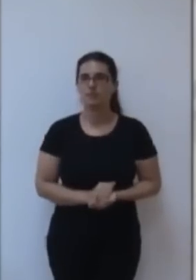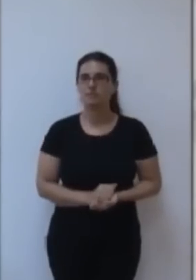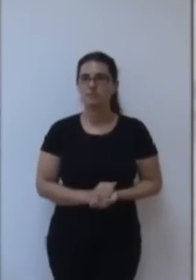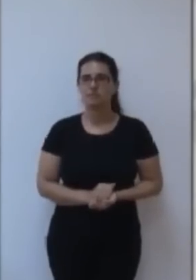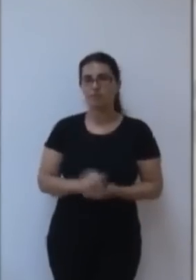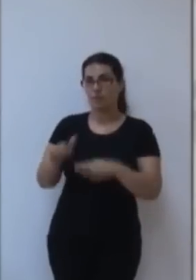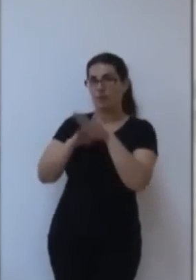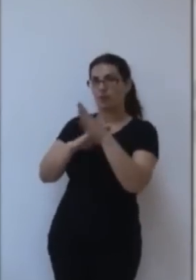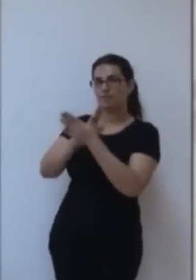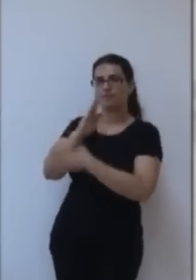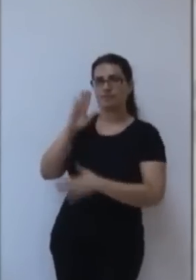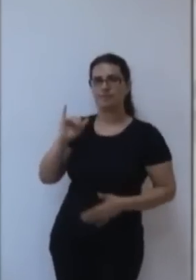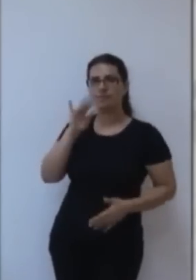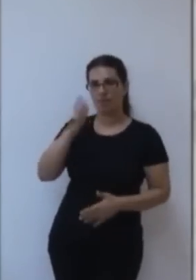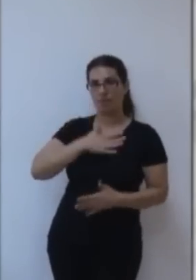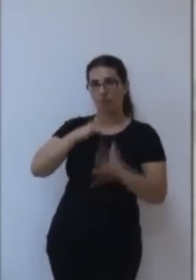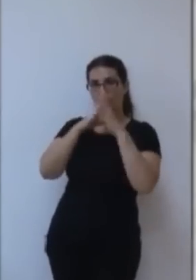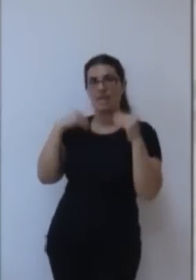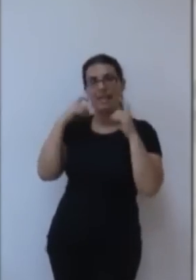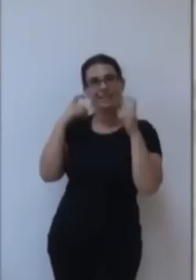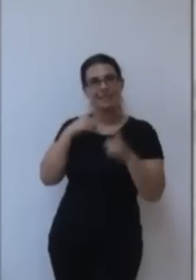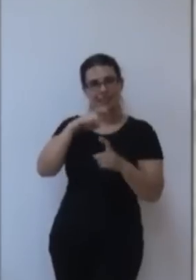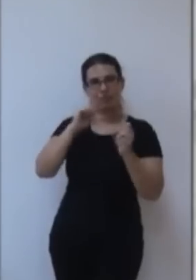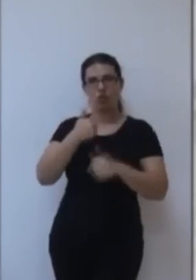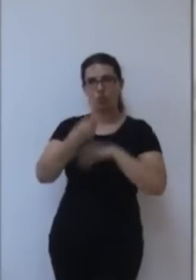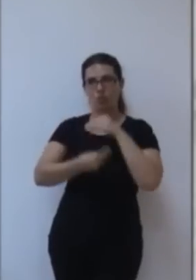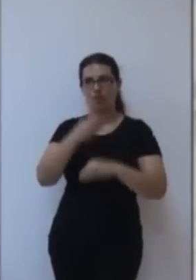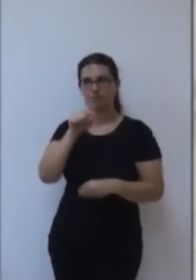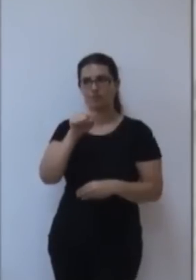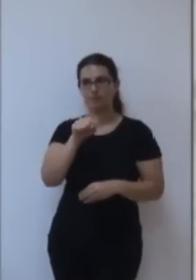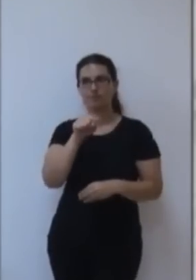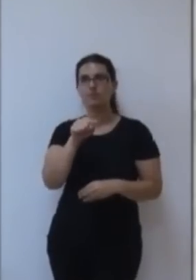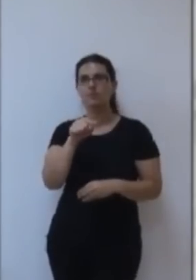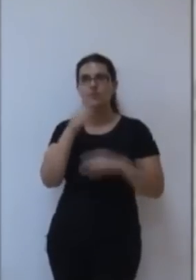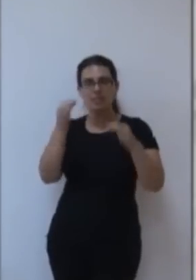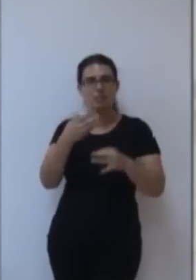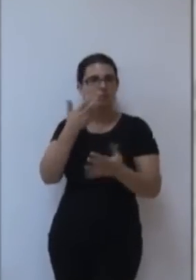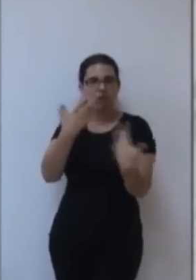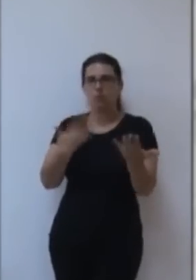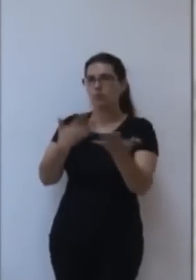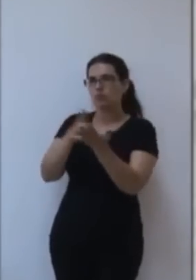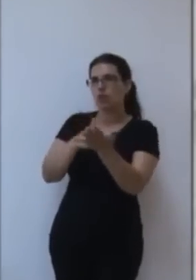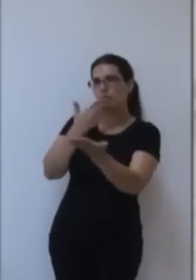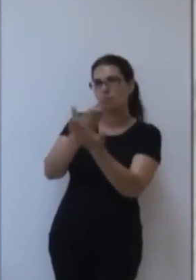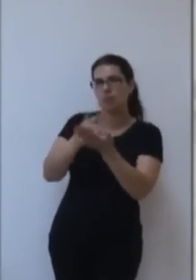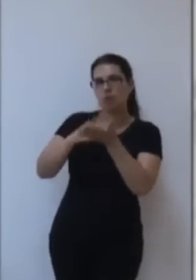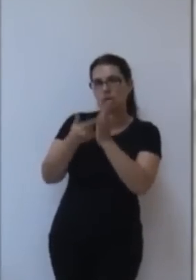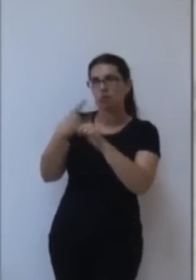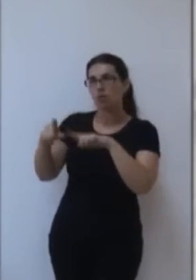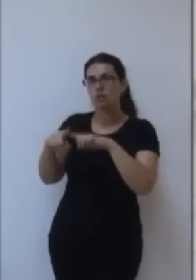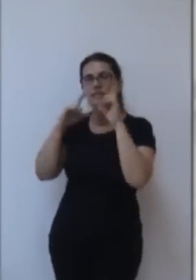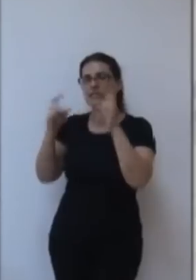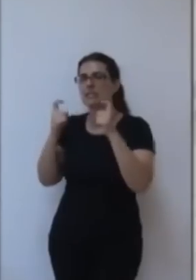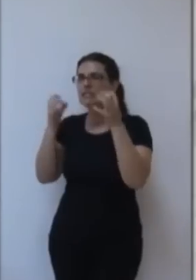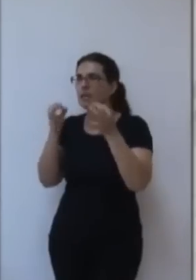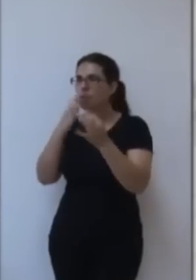de hecho, perdón, a nivel de universidades intentamos movernos de esa forma, ¿no? Siempre a la hora de pedir proyectos siempre intentamos establecer relación